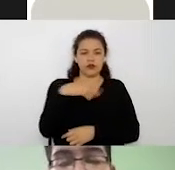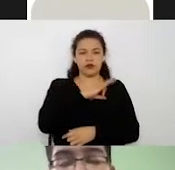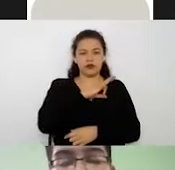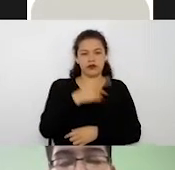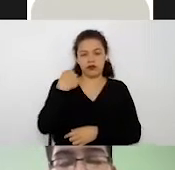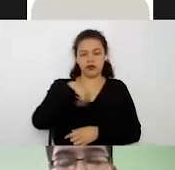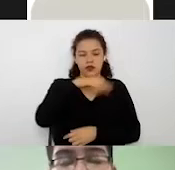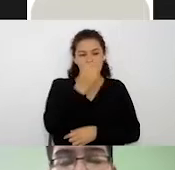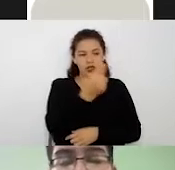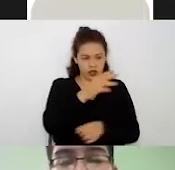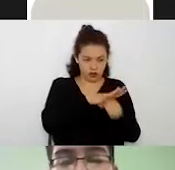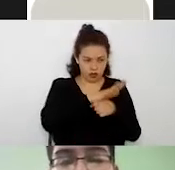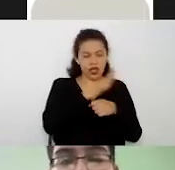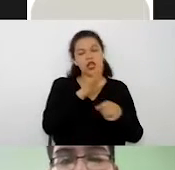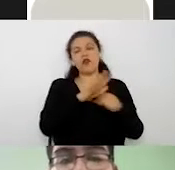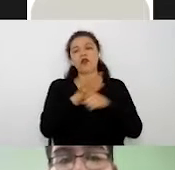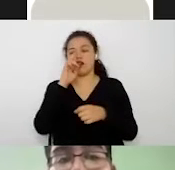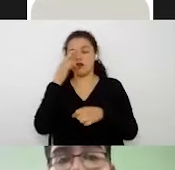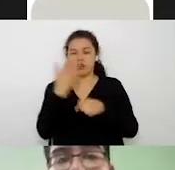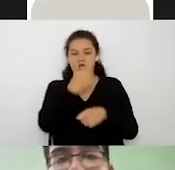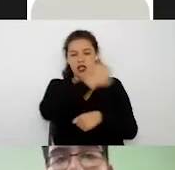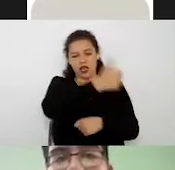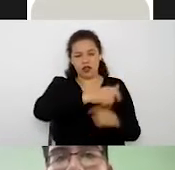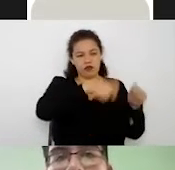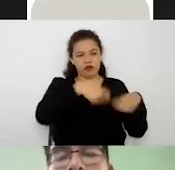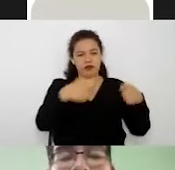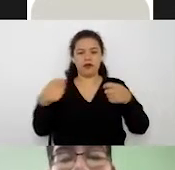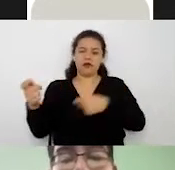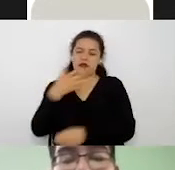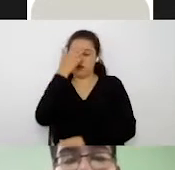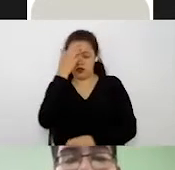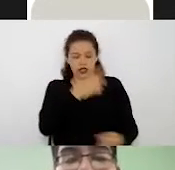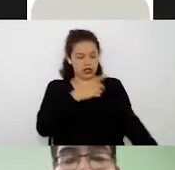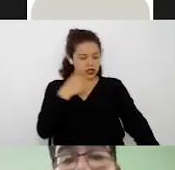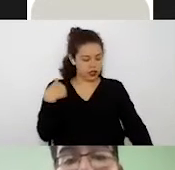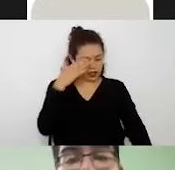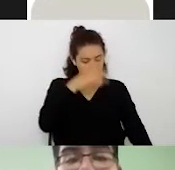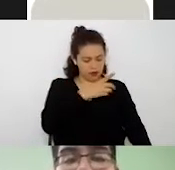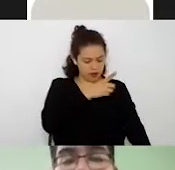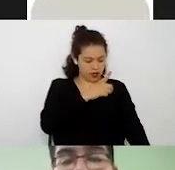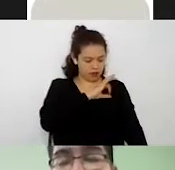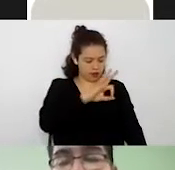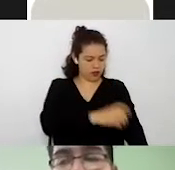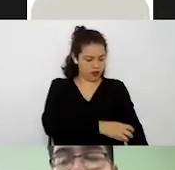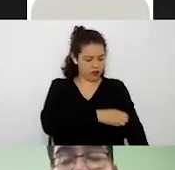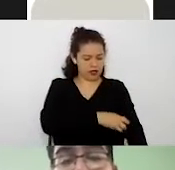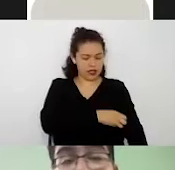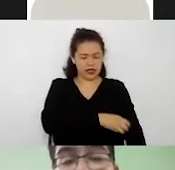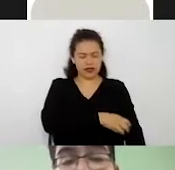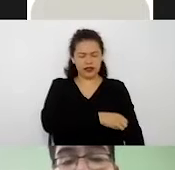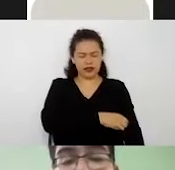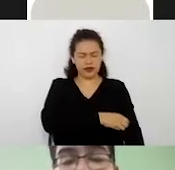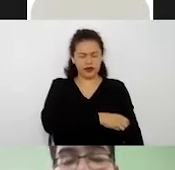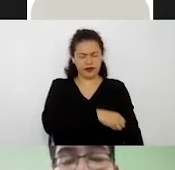y cuáles son las responsabilidades de cada uno, y asimismo ayudarnos a que en una situación